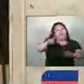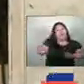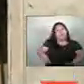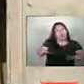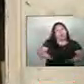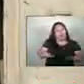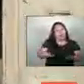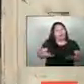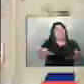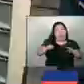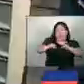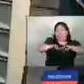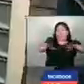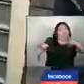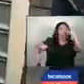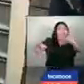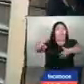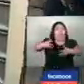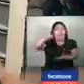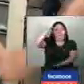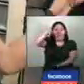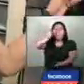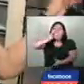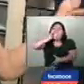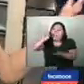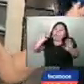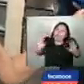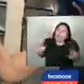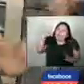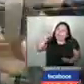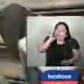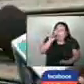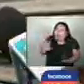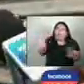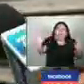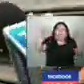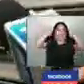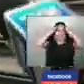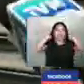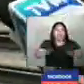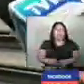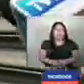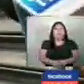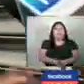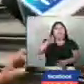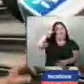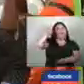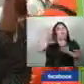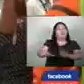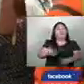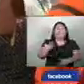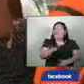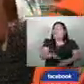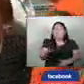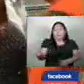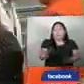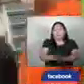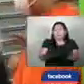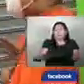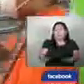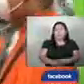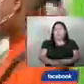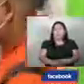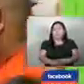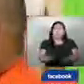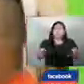se tendió tanto a tambo, verdad. Esa es la versión que se sabe. Gracias a Dios que son los materiales, verdad. Pero